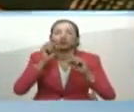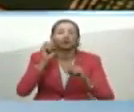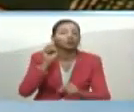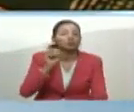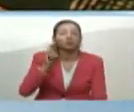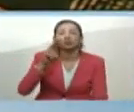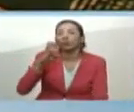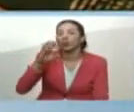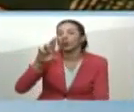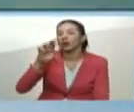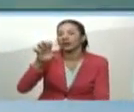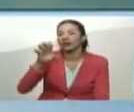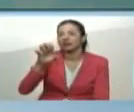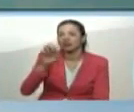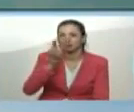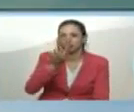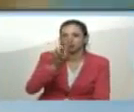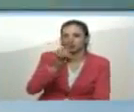2015. ¿Te entró?